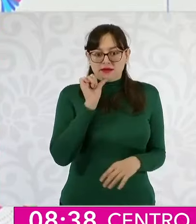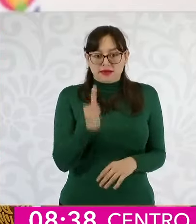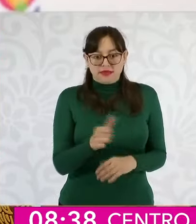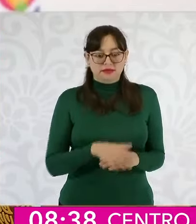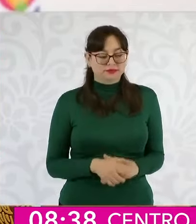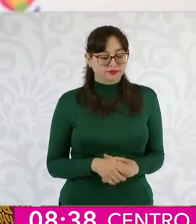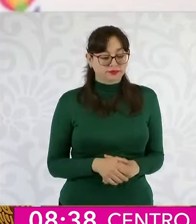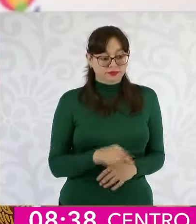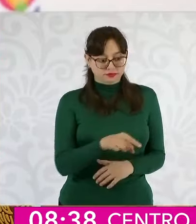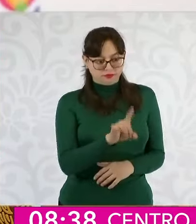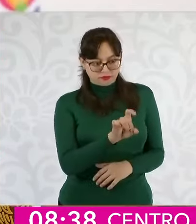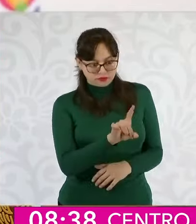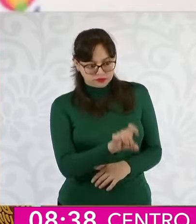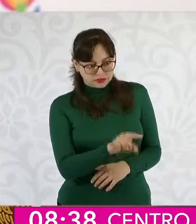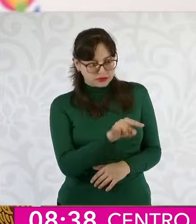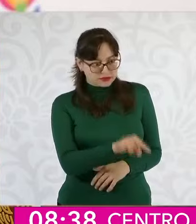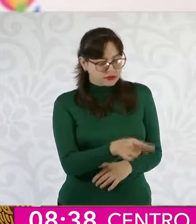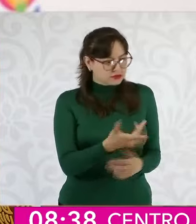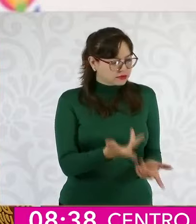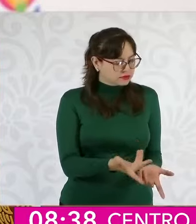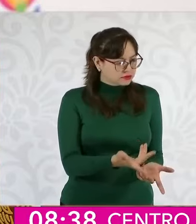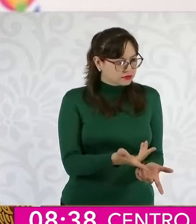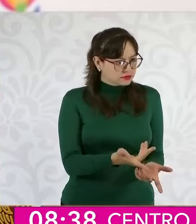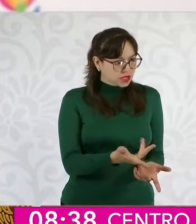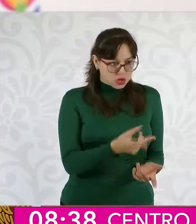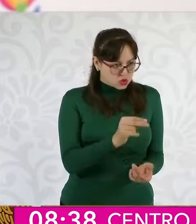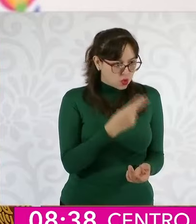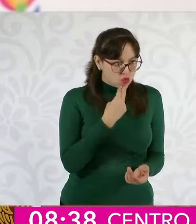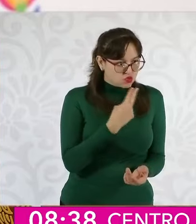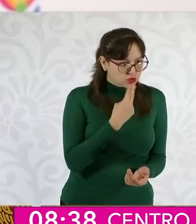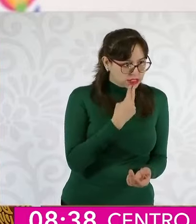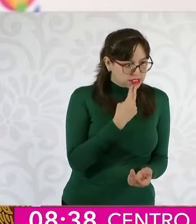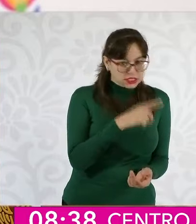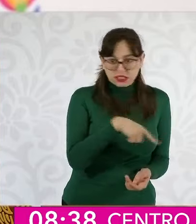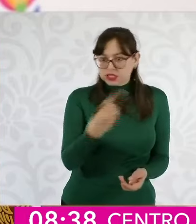esa agua que está disponible a un municipio, por ejemplo.